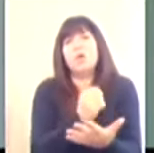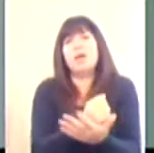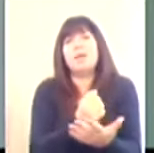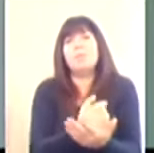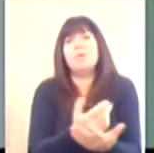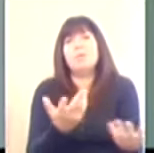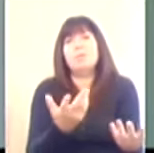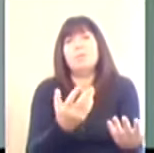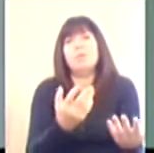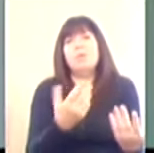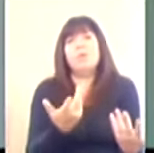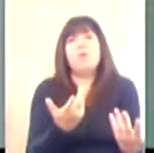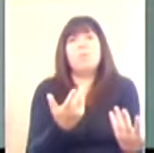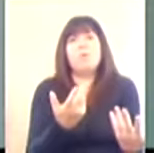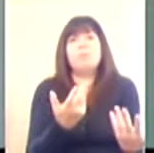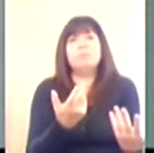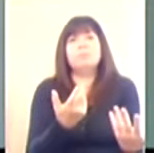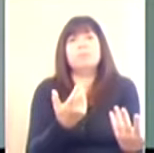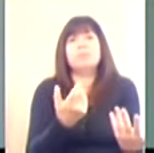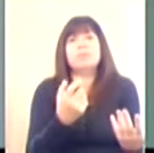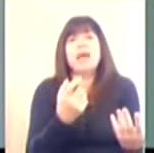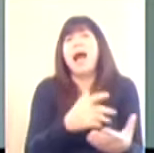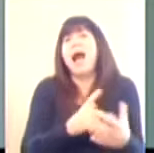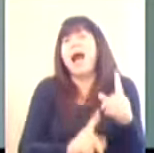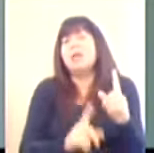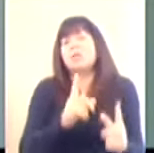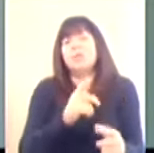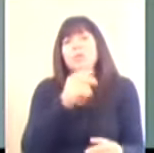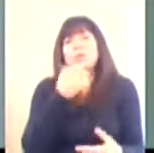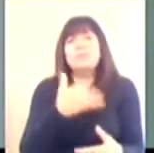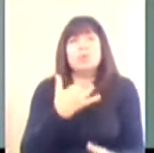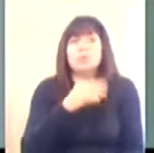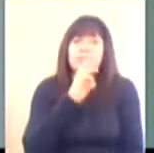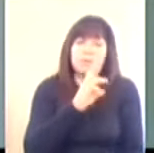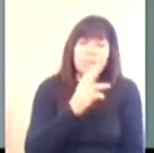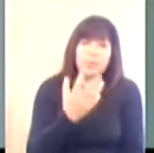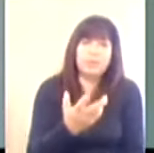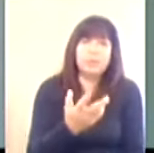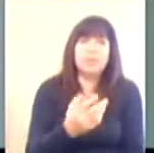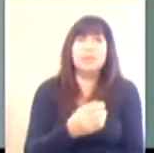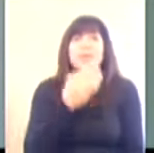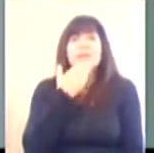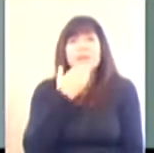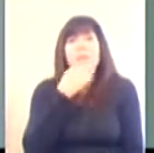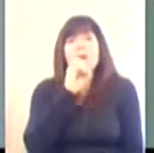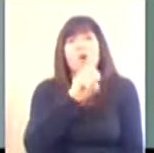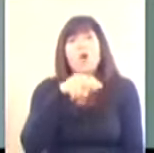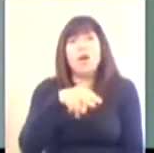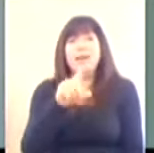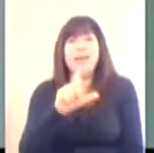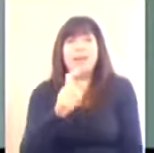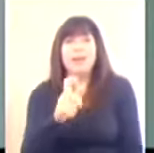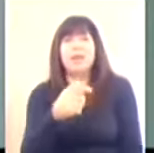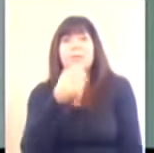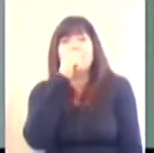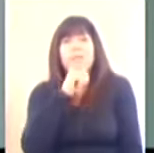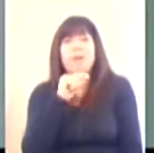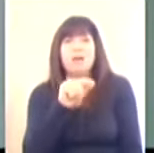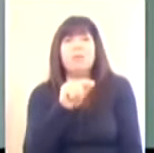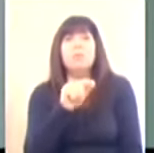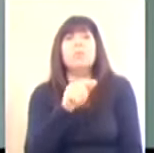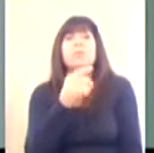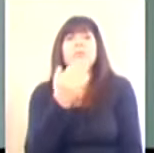de inflexión en la materia, y desde el sector privado, desde las ONGs, podemos mostrar ciertos ejemplos, pero se